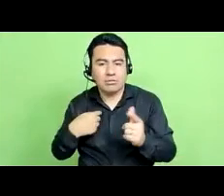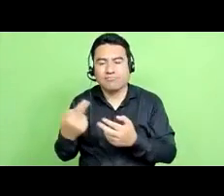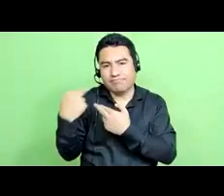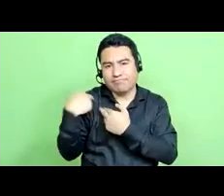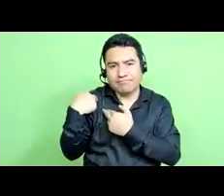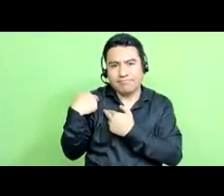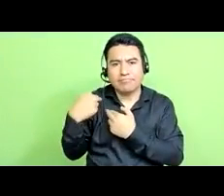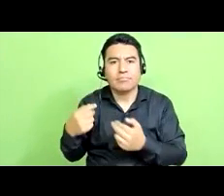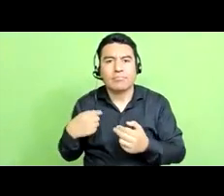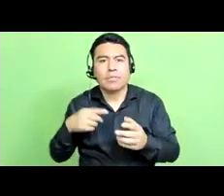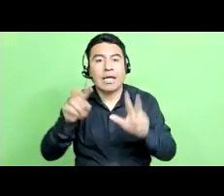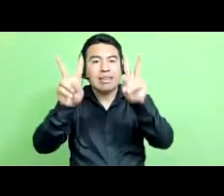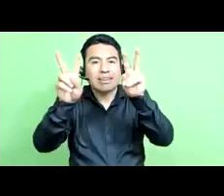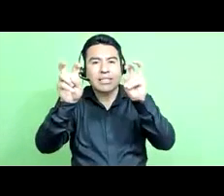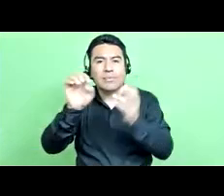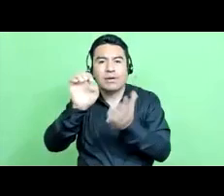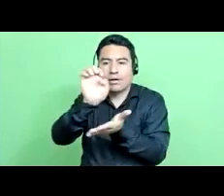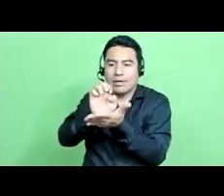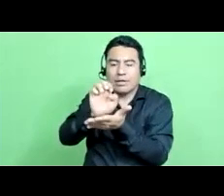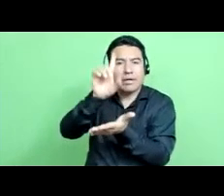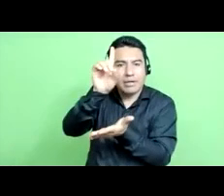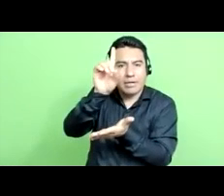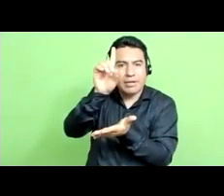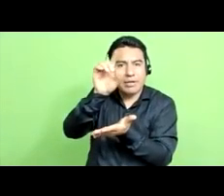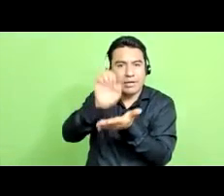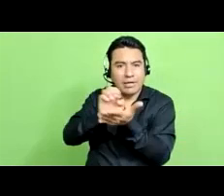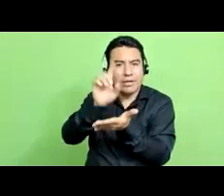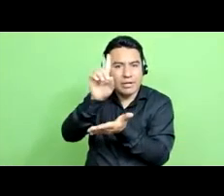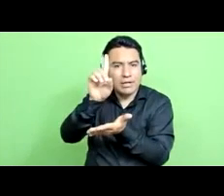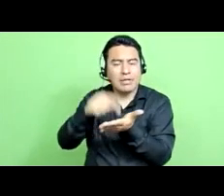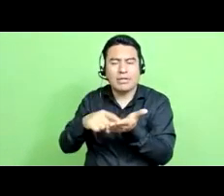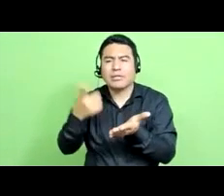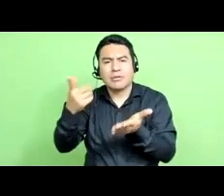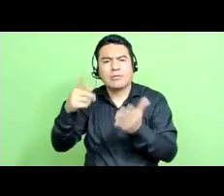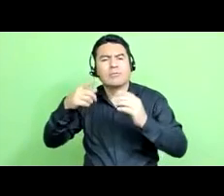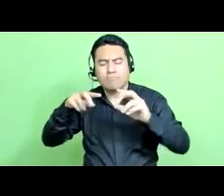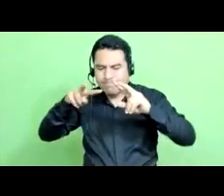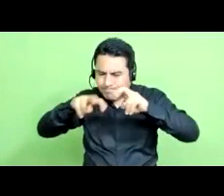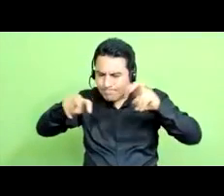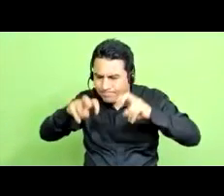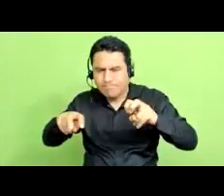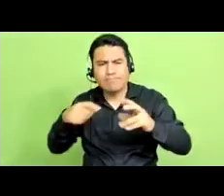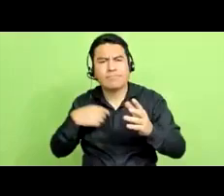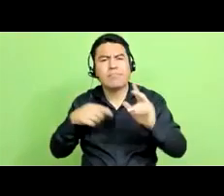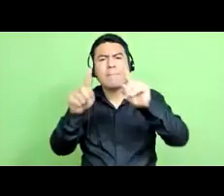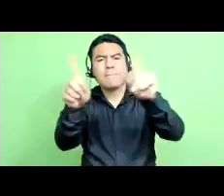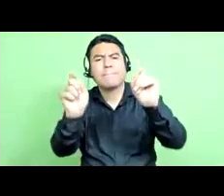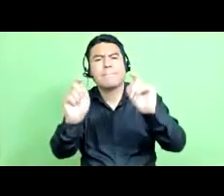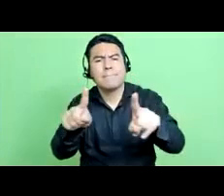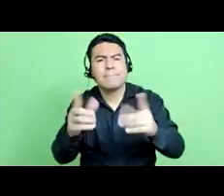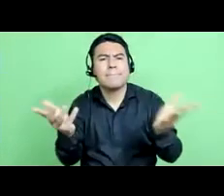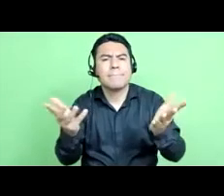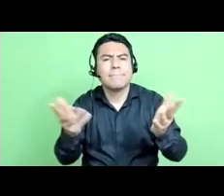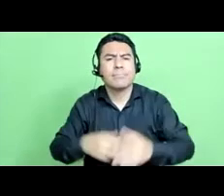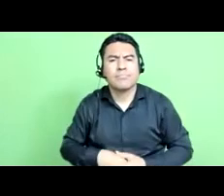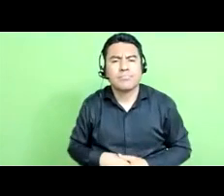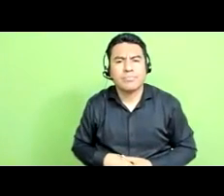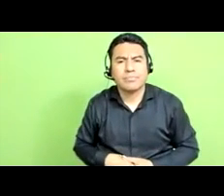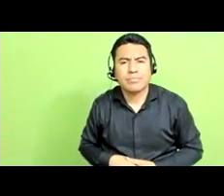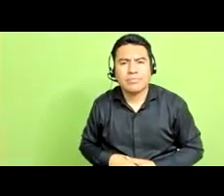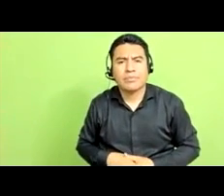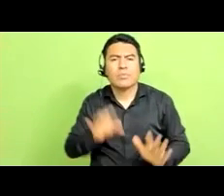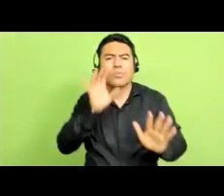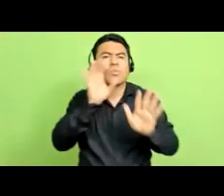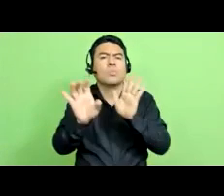sí estamos muy inmersos y por eso comenté ahí no la consulta es sobre esas instituciones